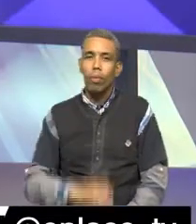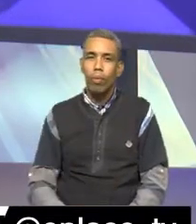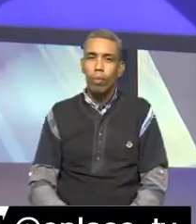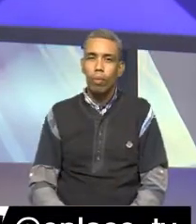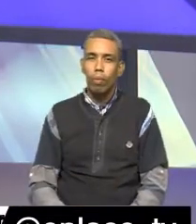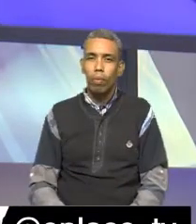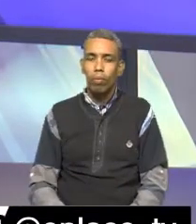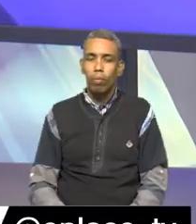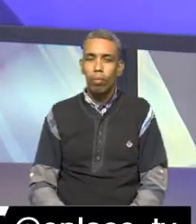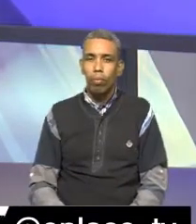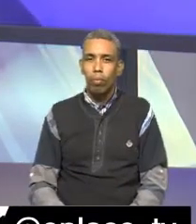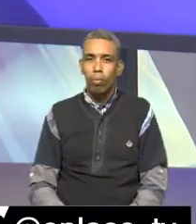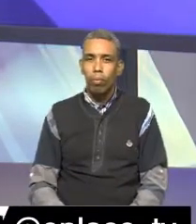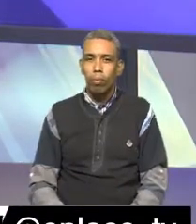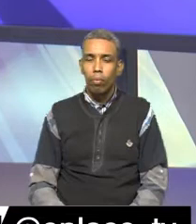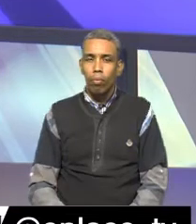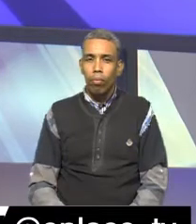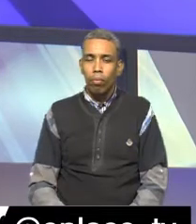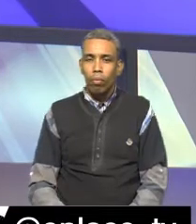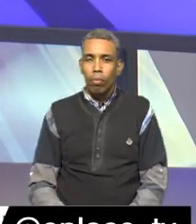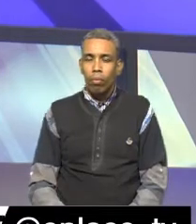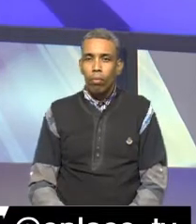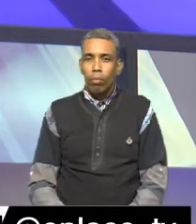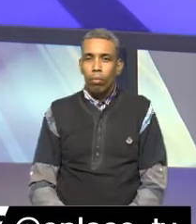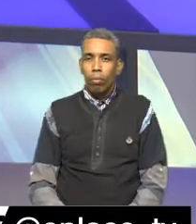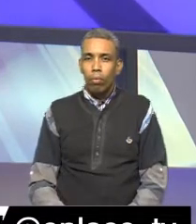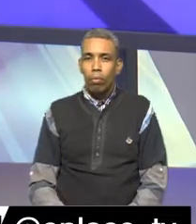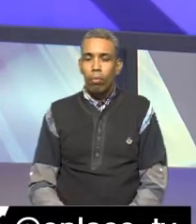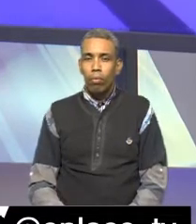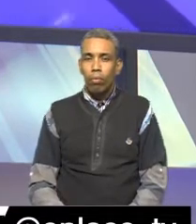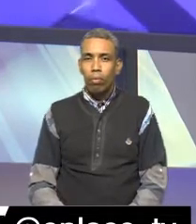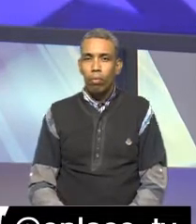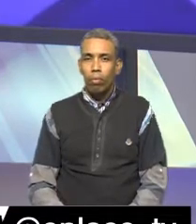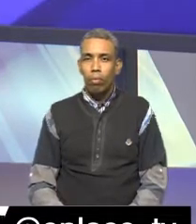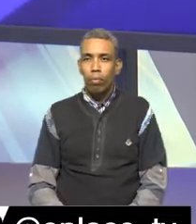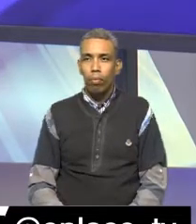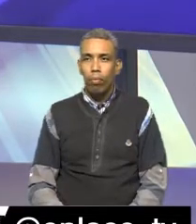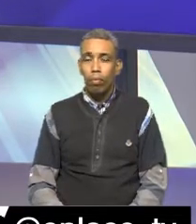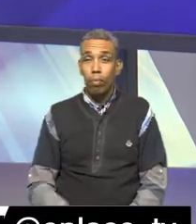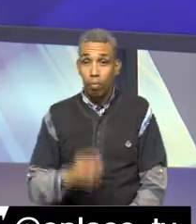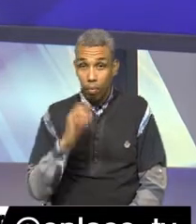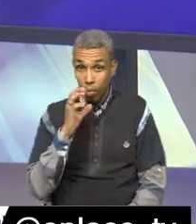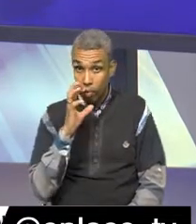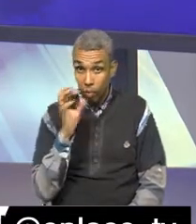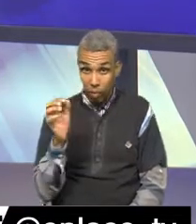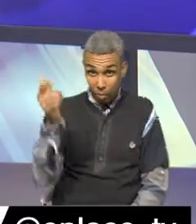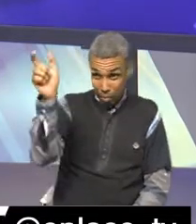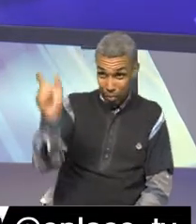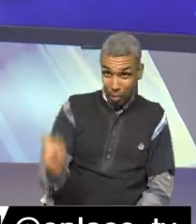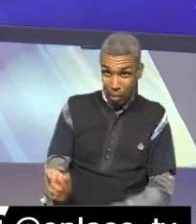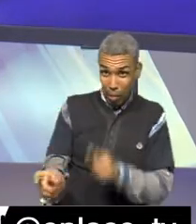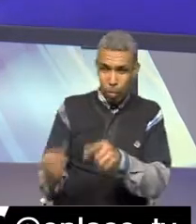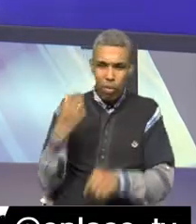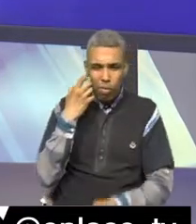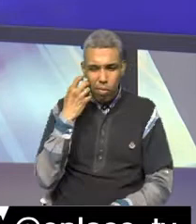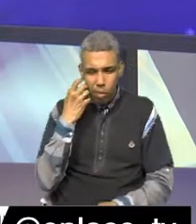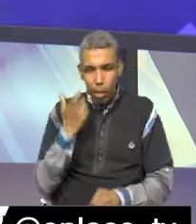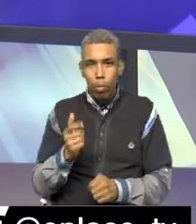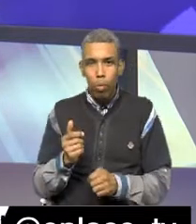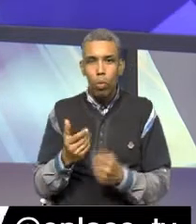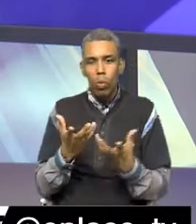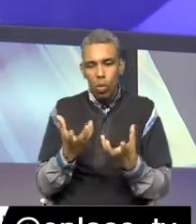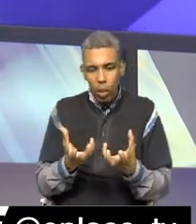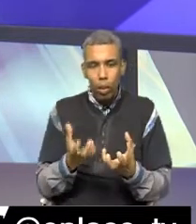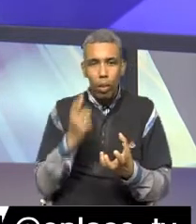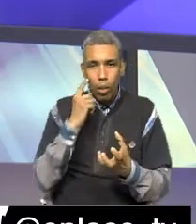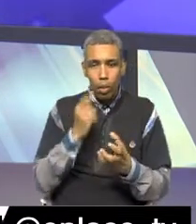Familiares de un hombre que requiere del traslado a un nivel superior en salud reclaman a la EPS que no lo remitan a Medellín, sino a la ciudad de Bucaramanga. El